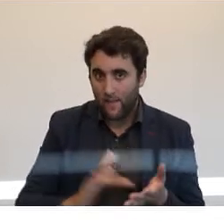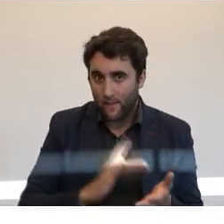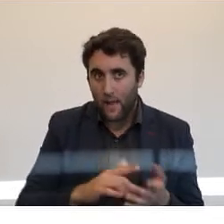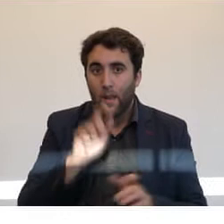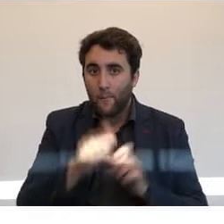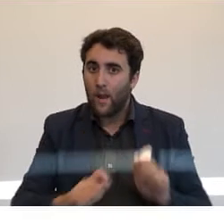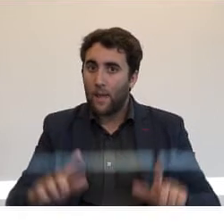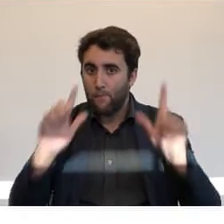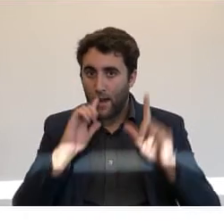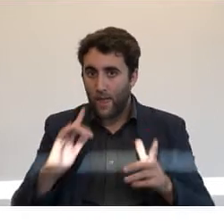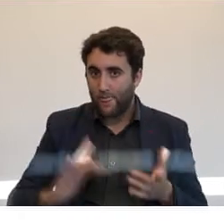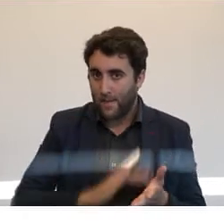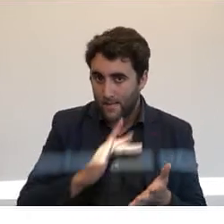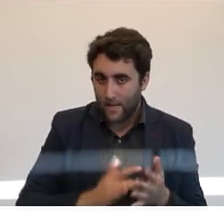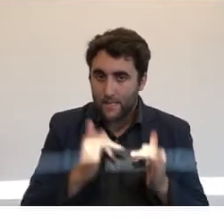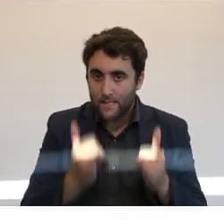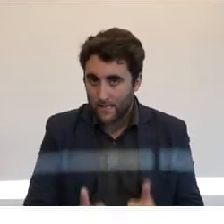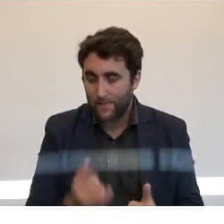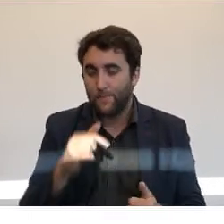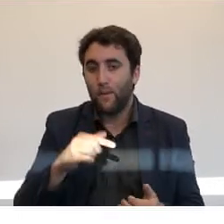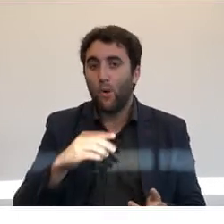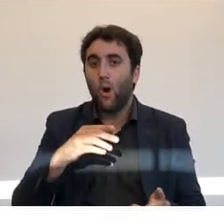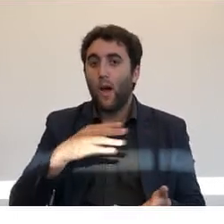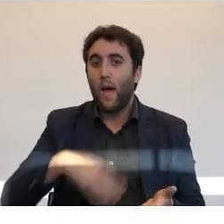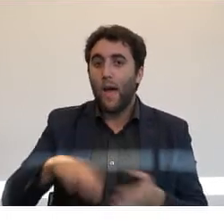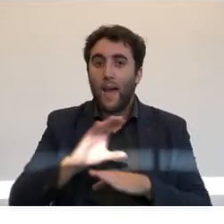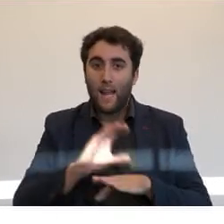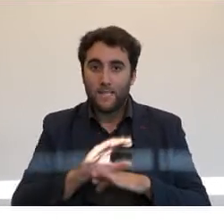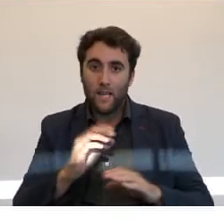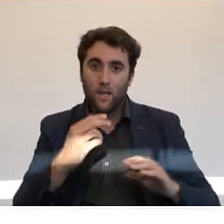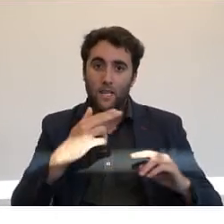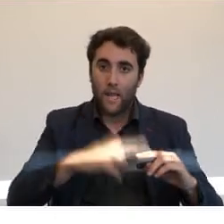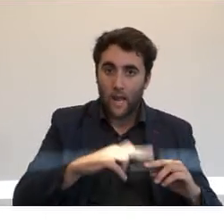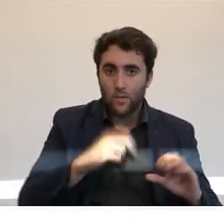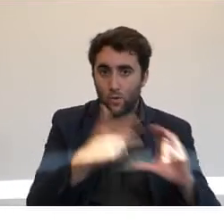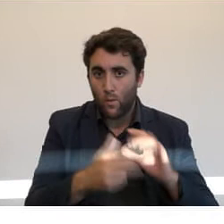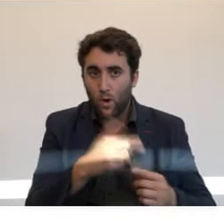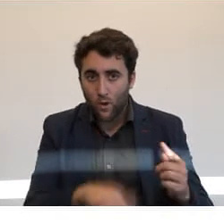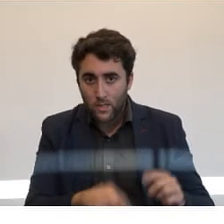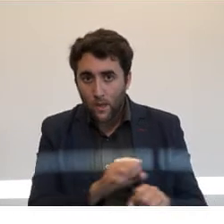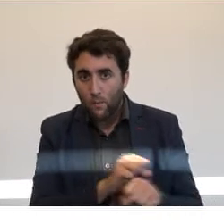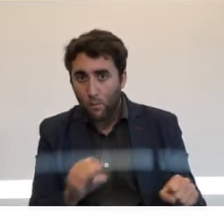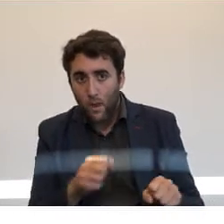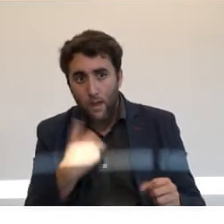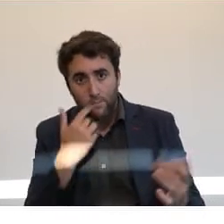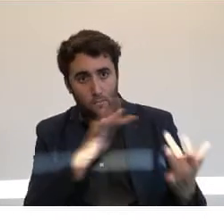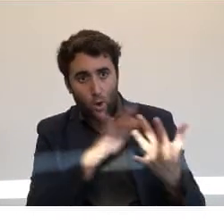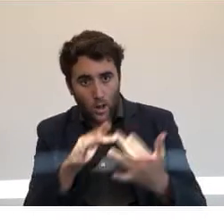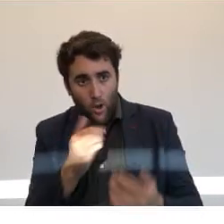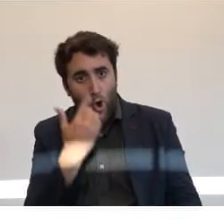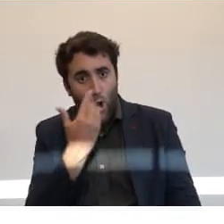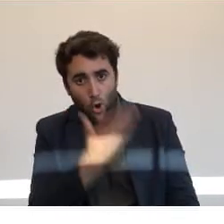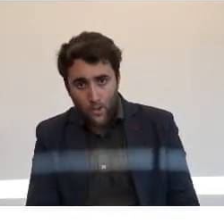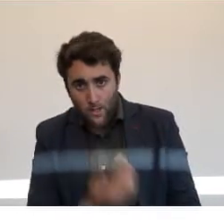Y si los que desde las aulas analógicas o digitales interactuamos con ellos, les conocemos, sabemos